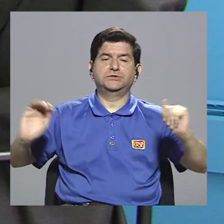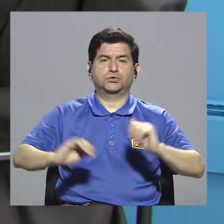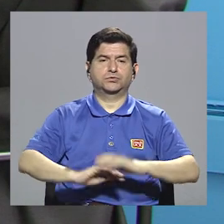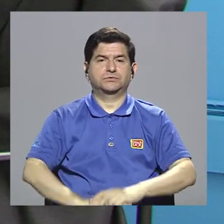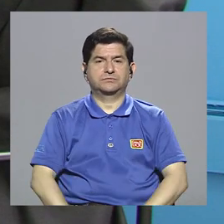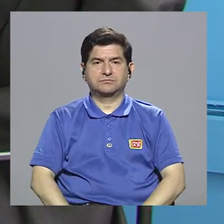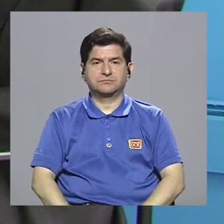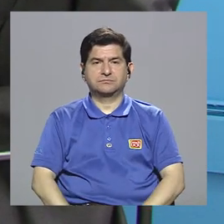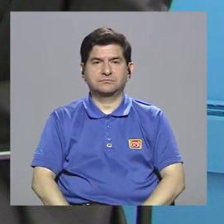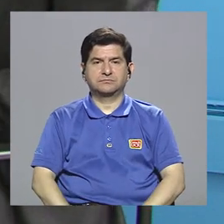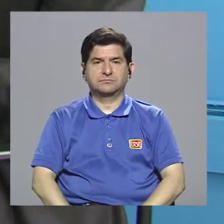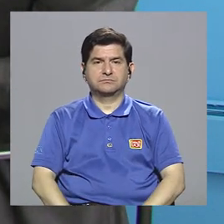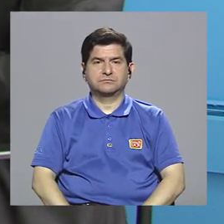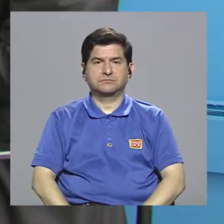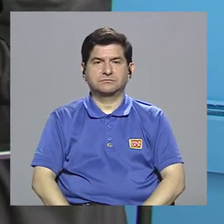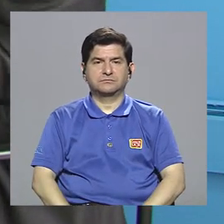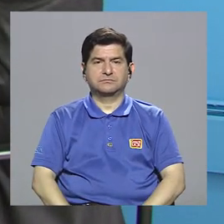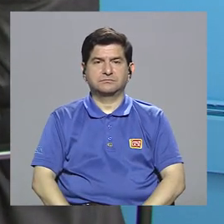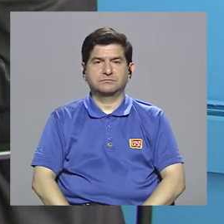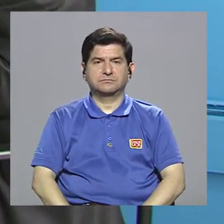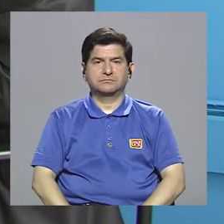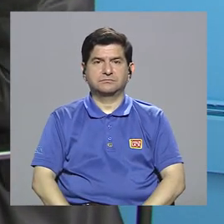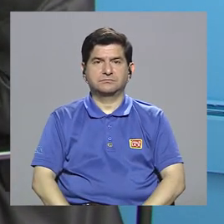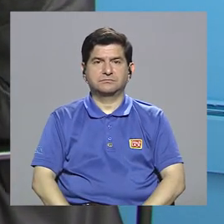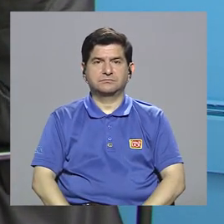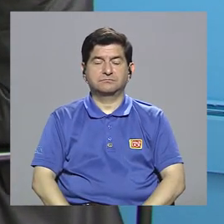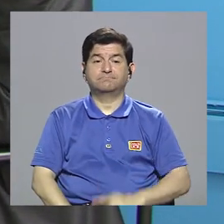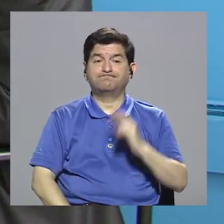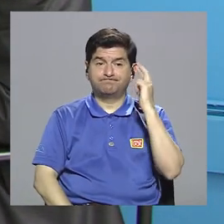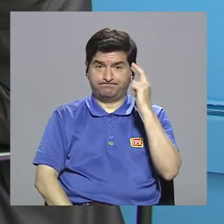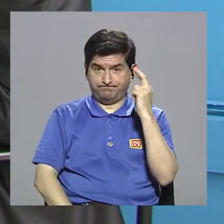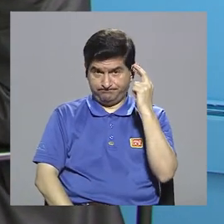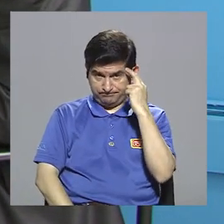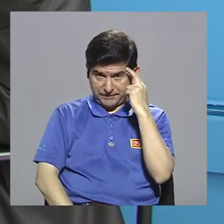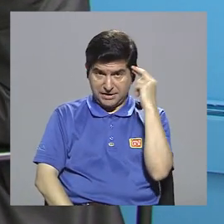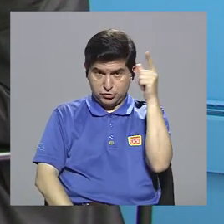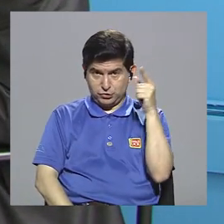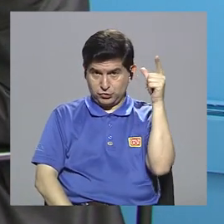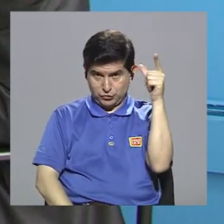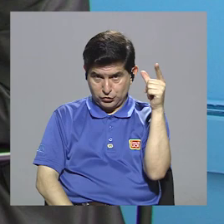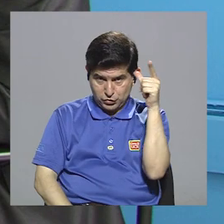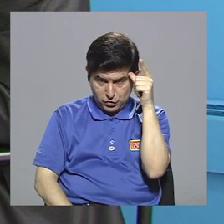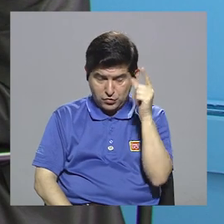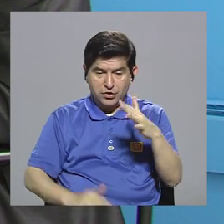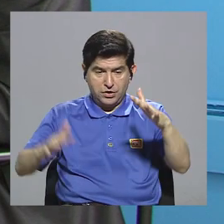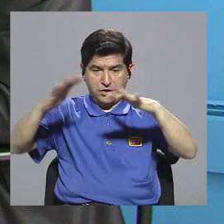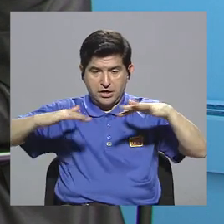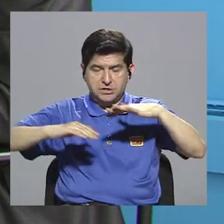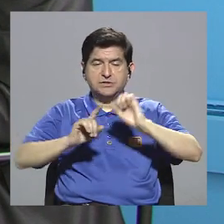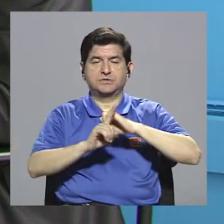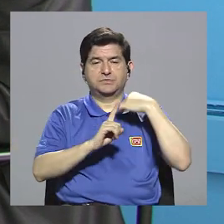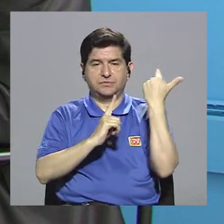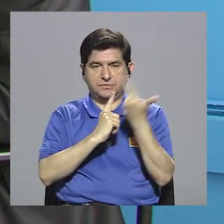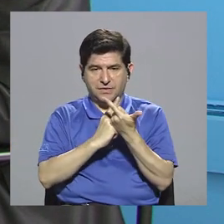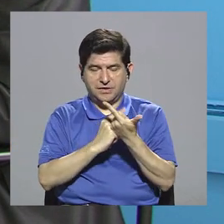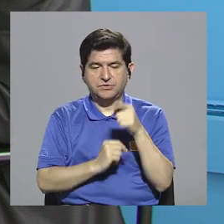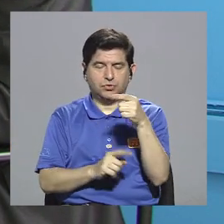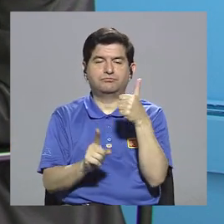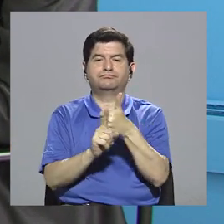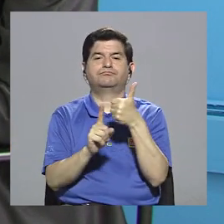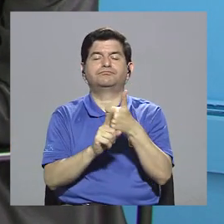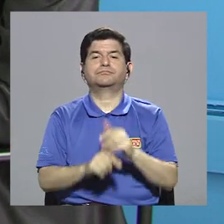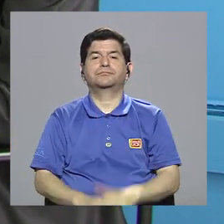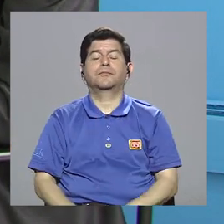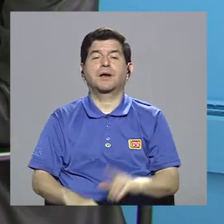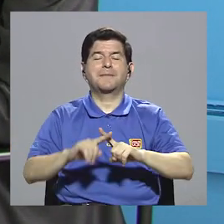y por lo tanto y por supuesto espacios de socialización entre ellos pero tendemos a trabajar más